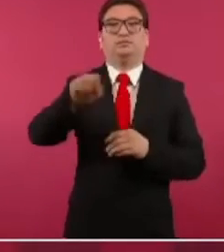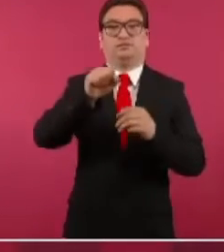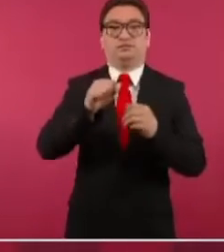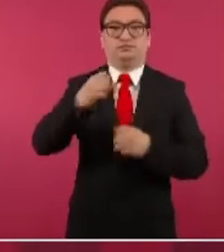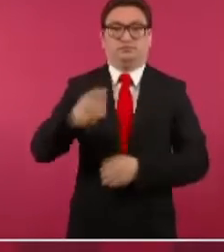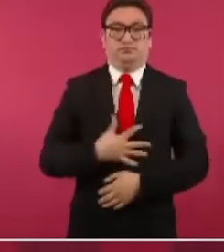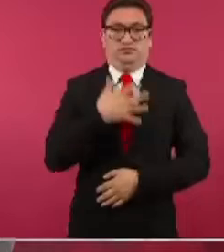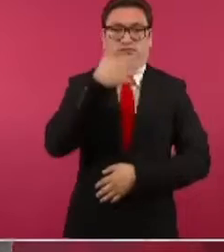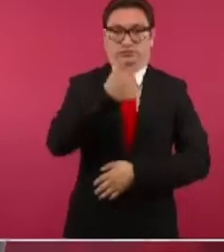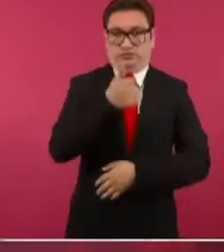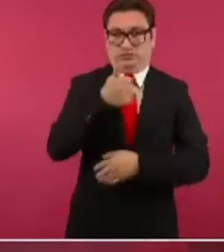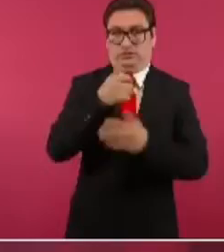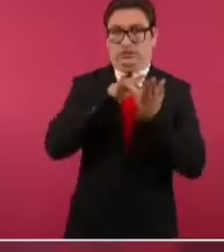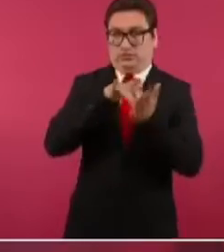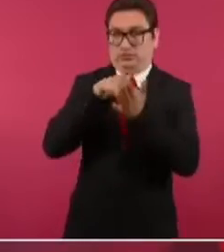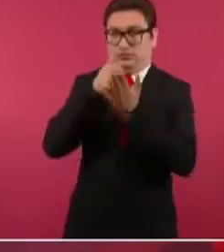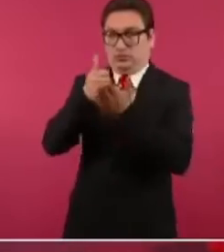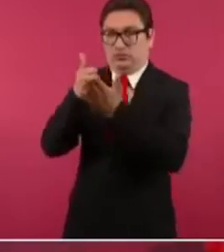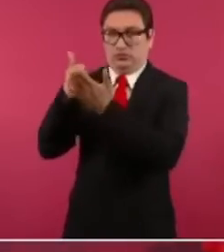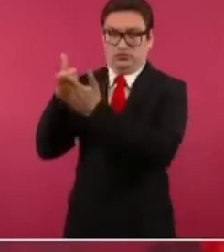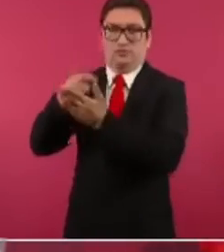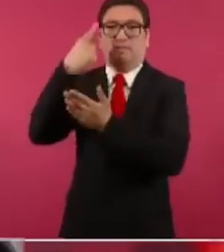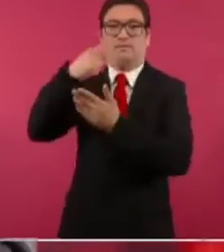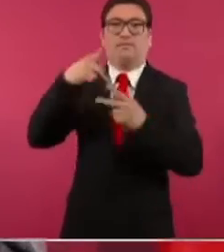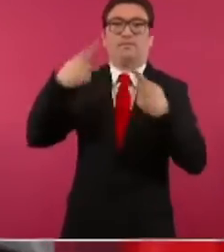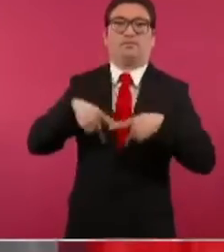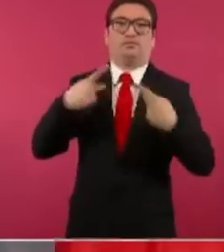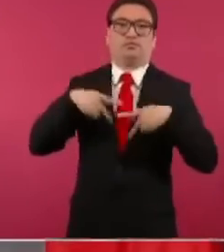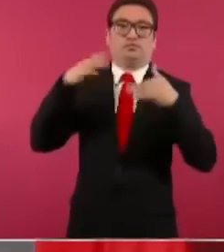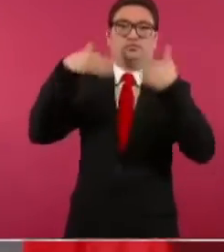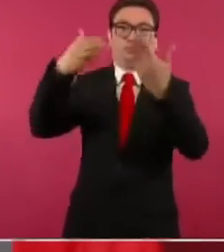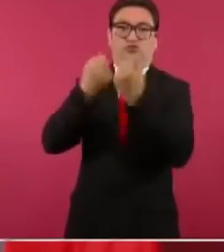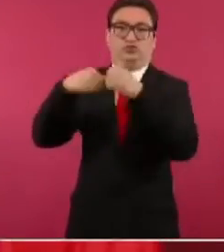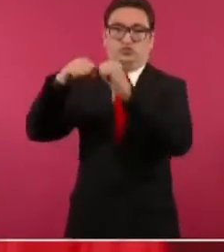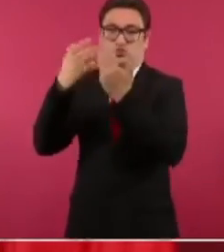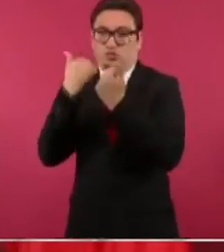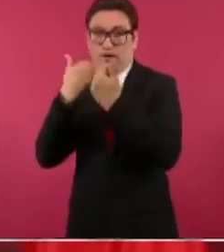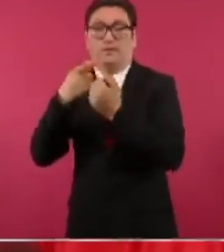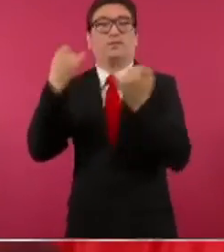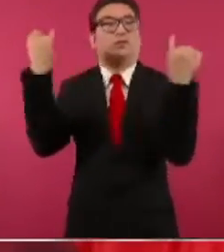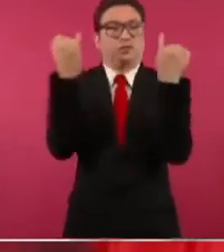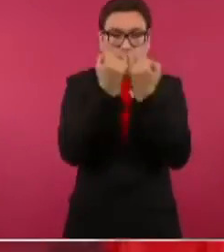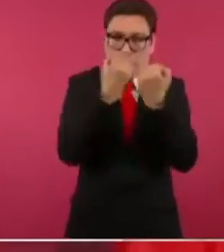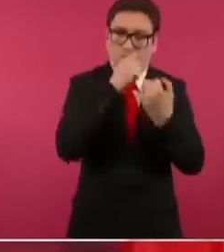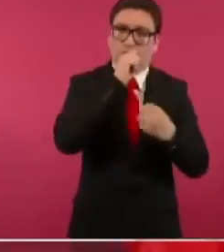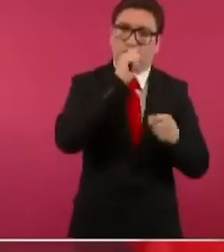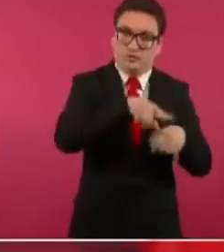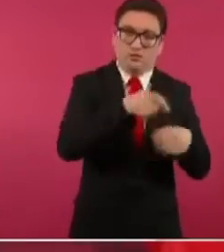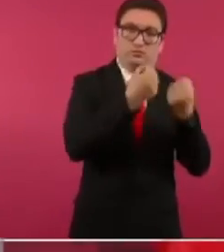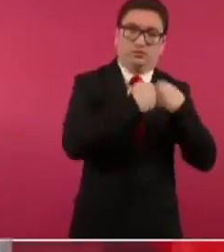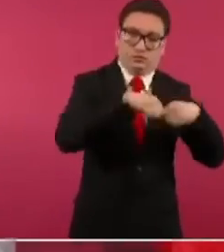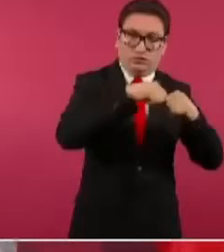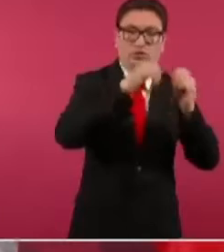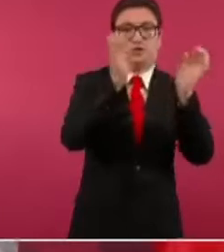queremos dejar establecido también en el ISSSTE, en el seguro,